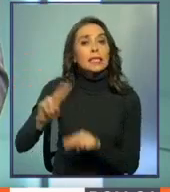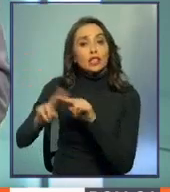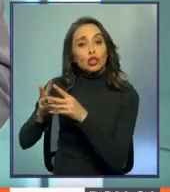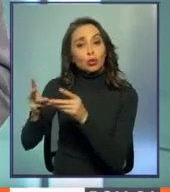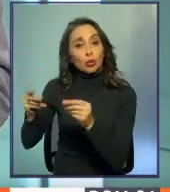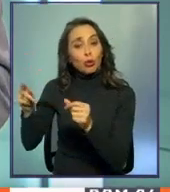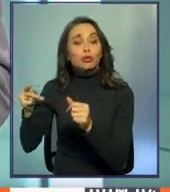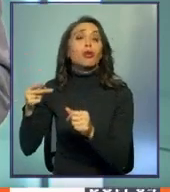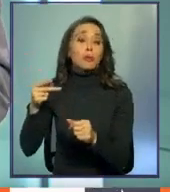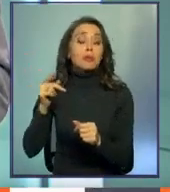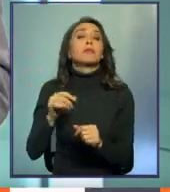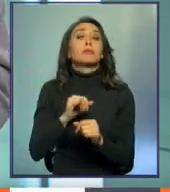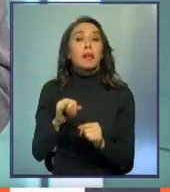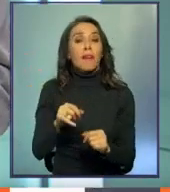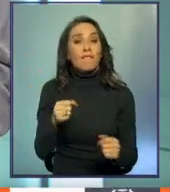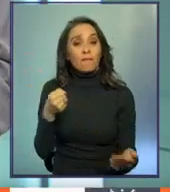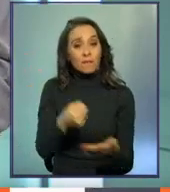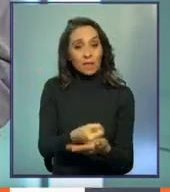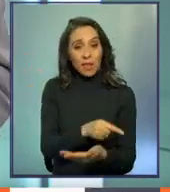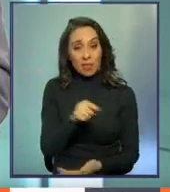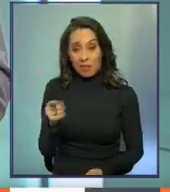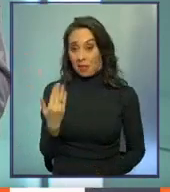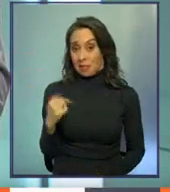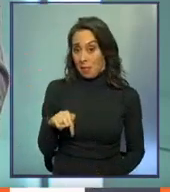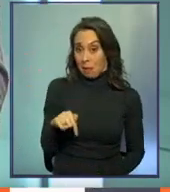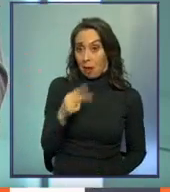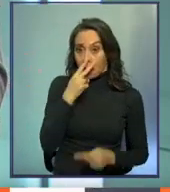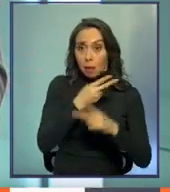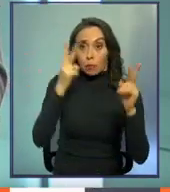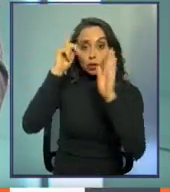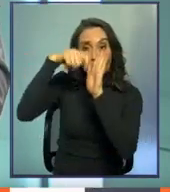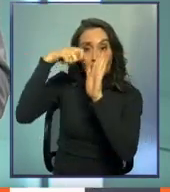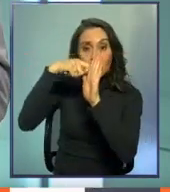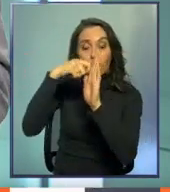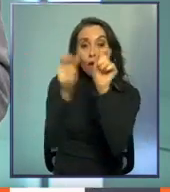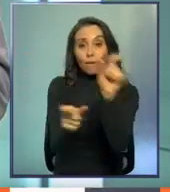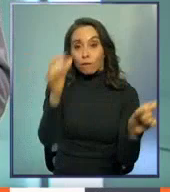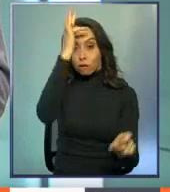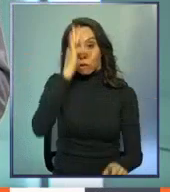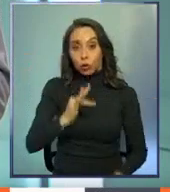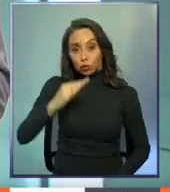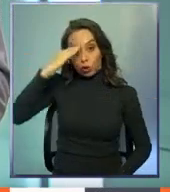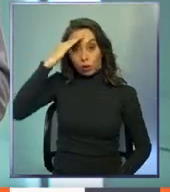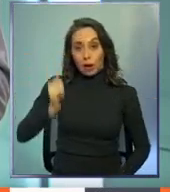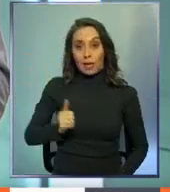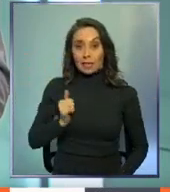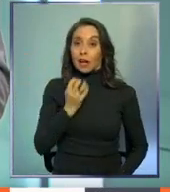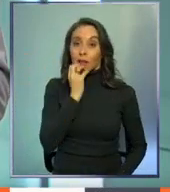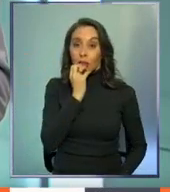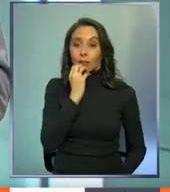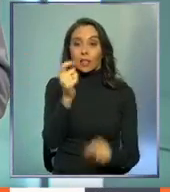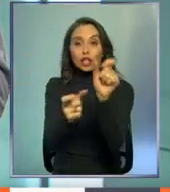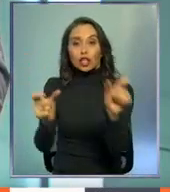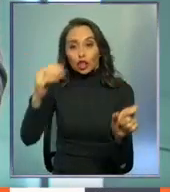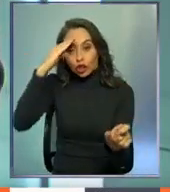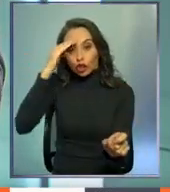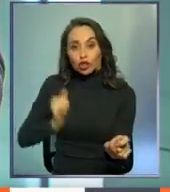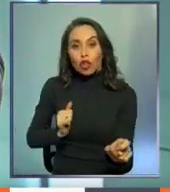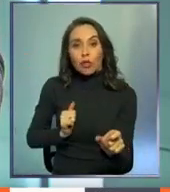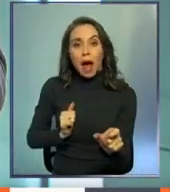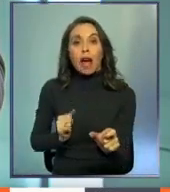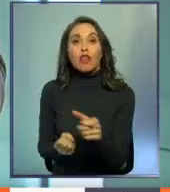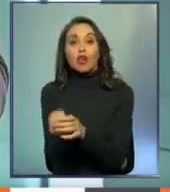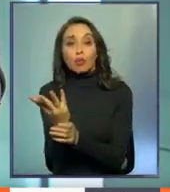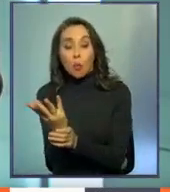Este fin de semana se filtró un impactante video que revela cómo el personal del ejército Antofagasta agrede a soldados con criptos en un rito